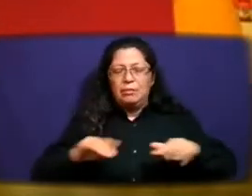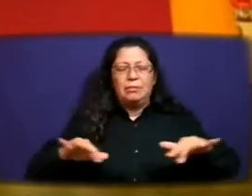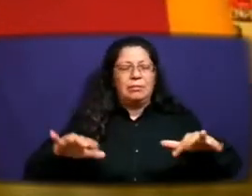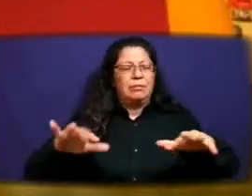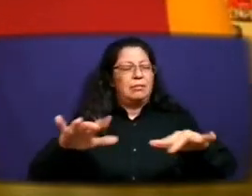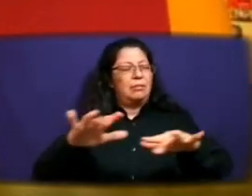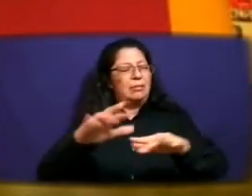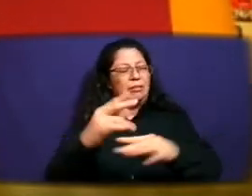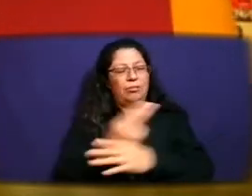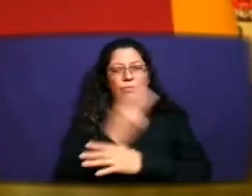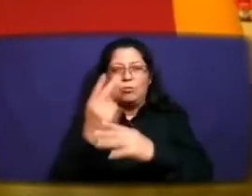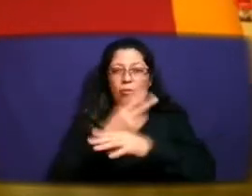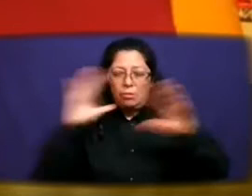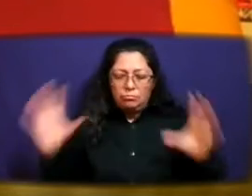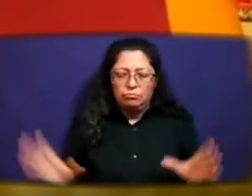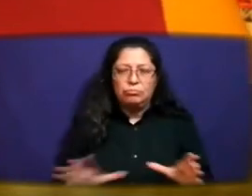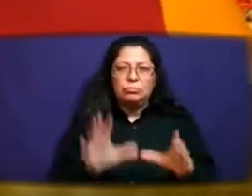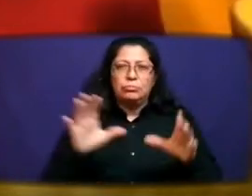tierra.